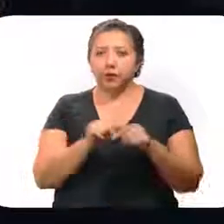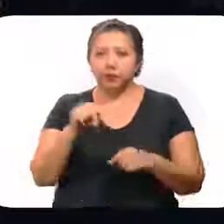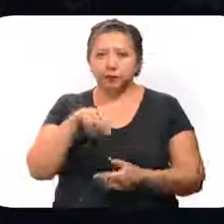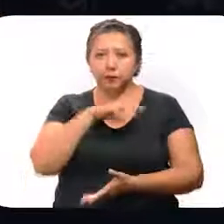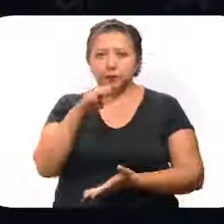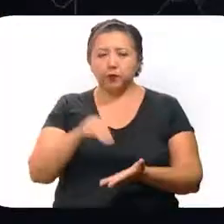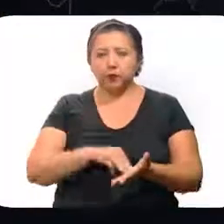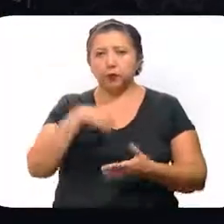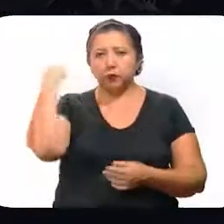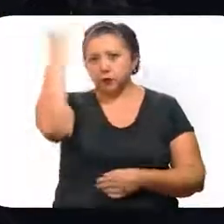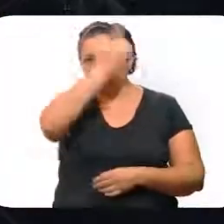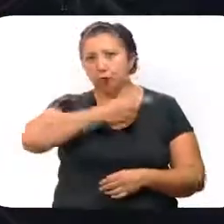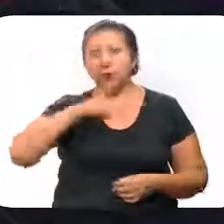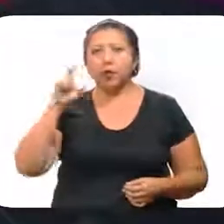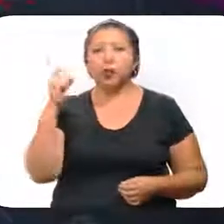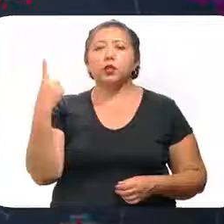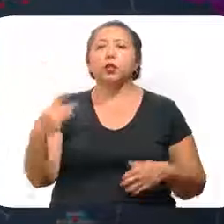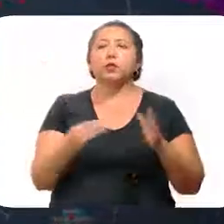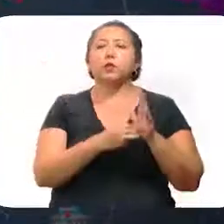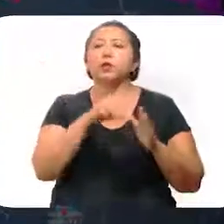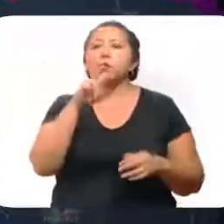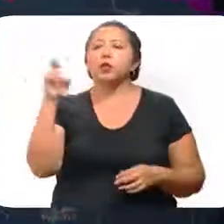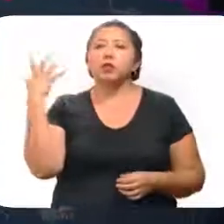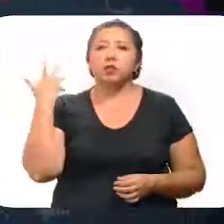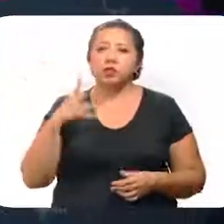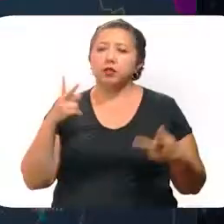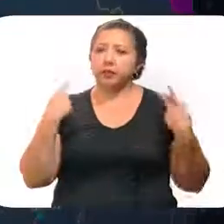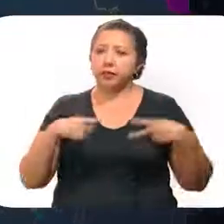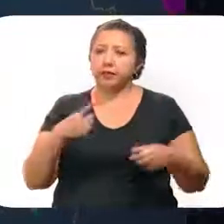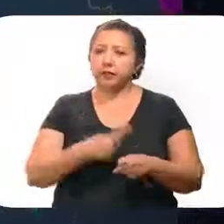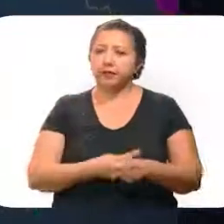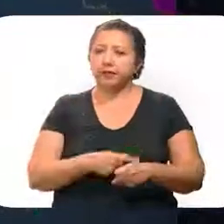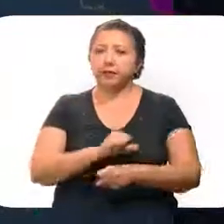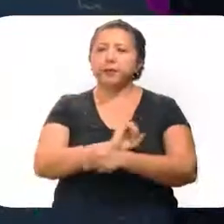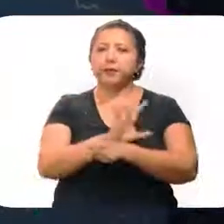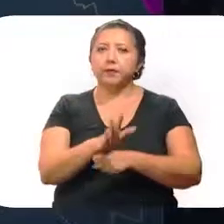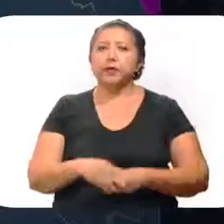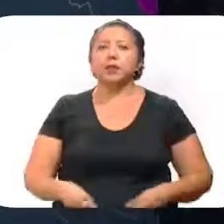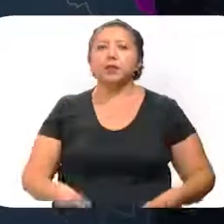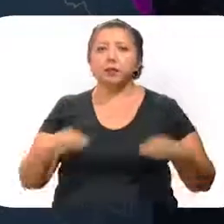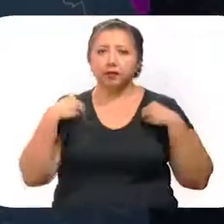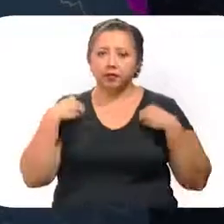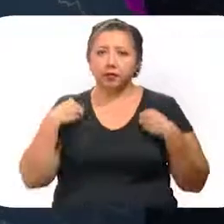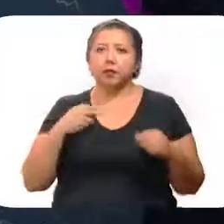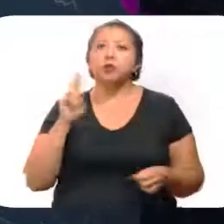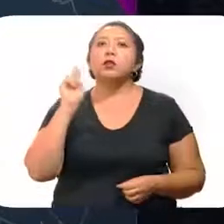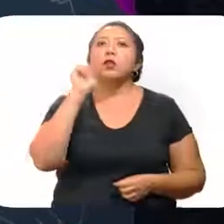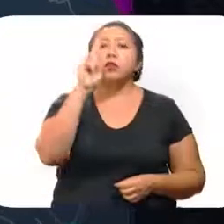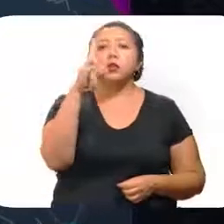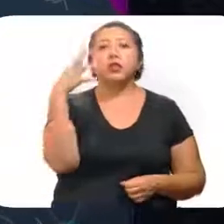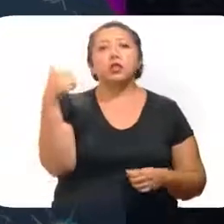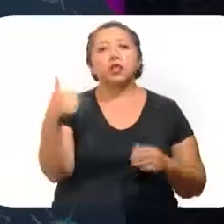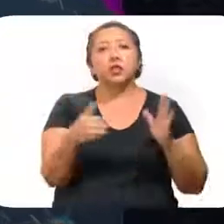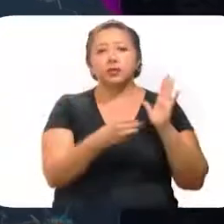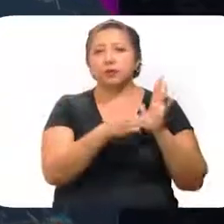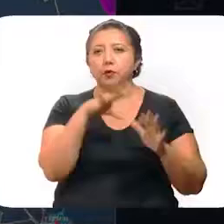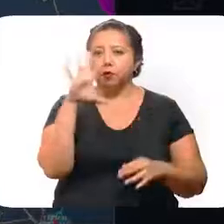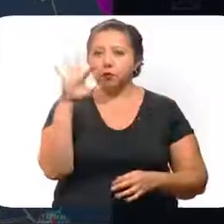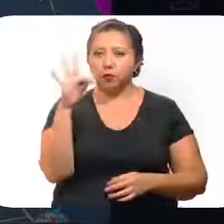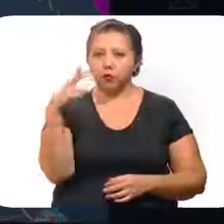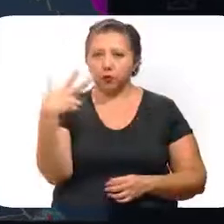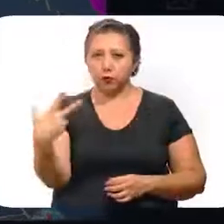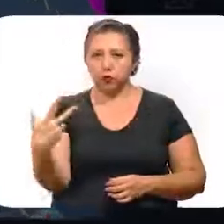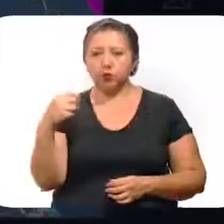Específicamente en Mérida se han diagnosticado 21.210 personas contagiadas de coronavirus, que viven en la zona norte